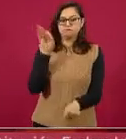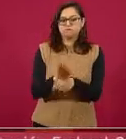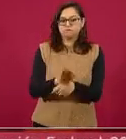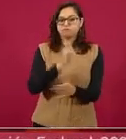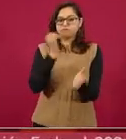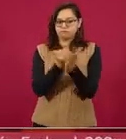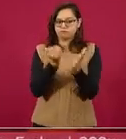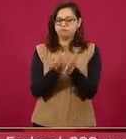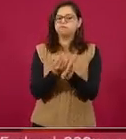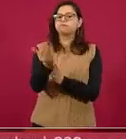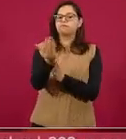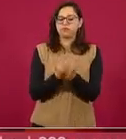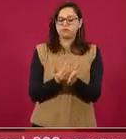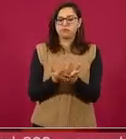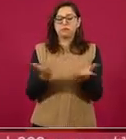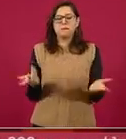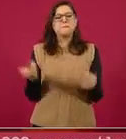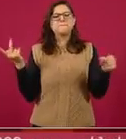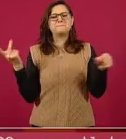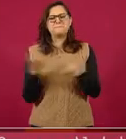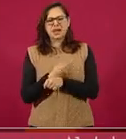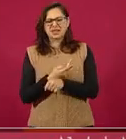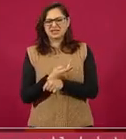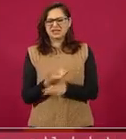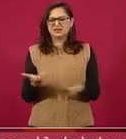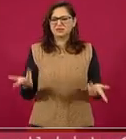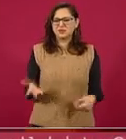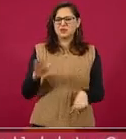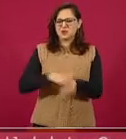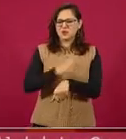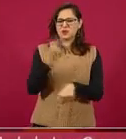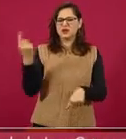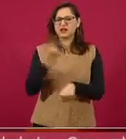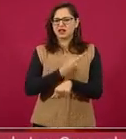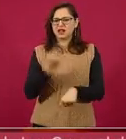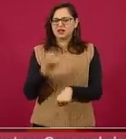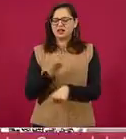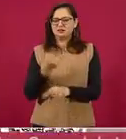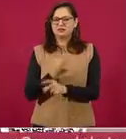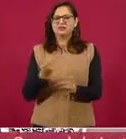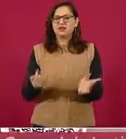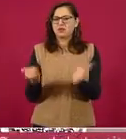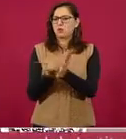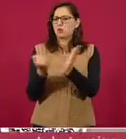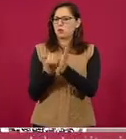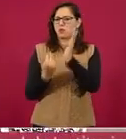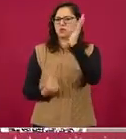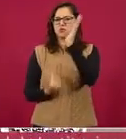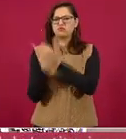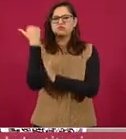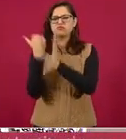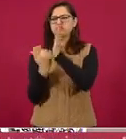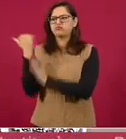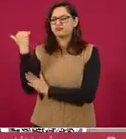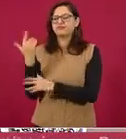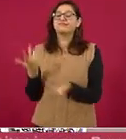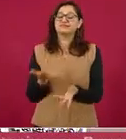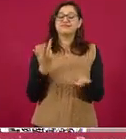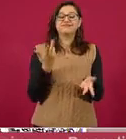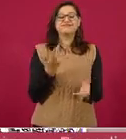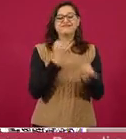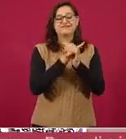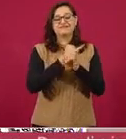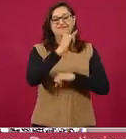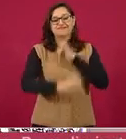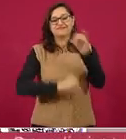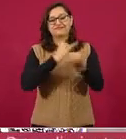esto porque hay una gran presión internacional en el tema de combustibles, influye mucho el conflicto en Ucrania,